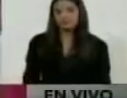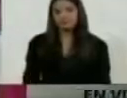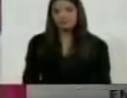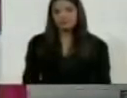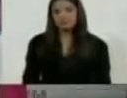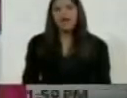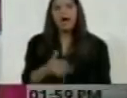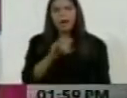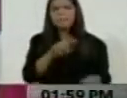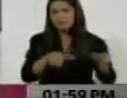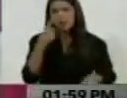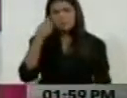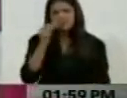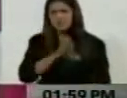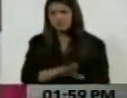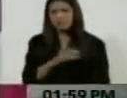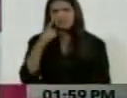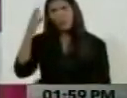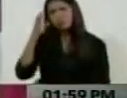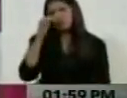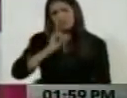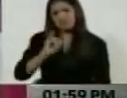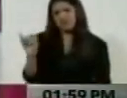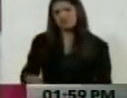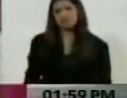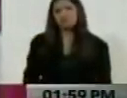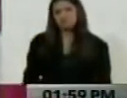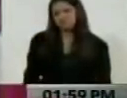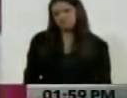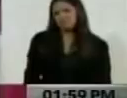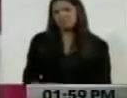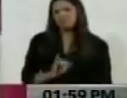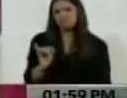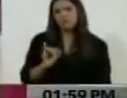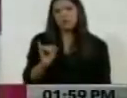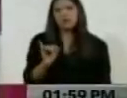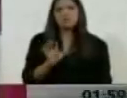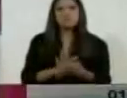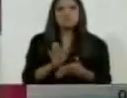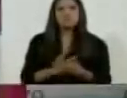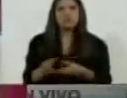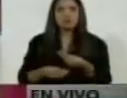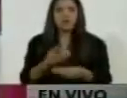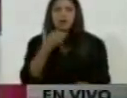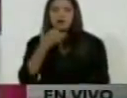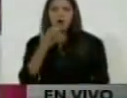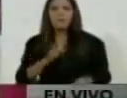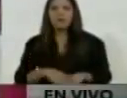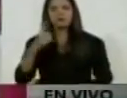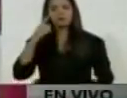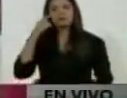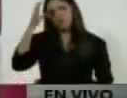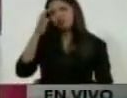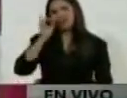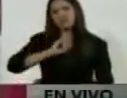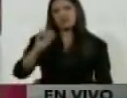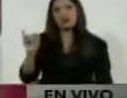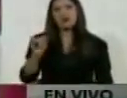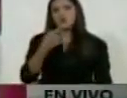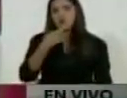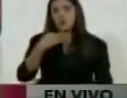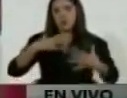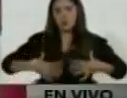Hay gente que piensa así. No, yo voy a hacer esta tropelía por aquí, porque yo tengo bastante conciencia y yo me pongo rojo